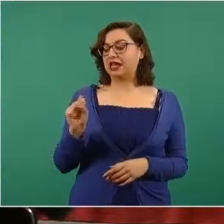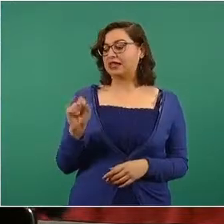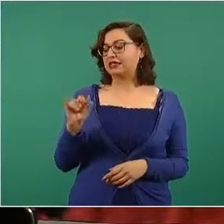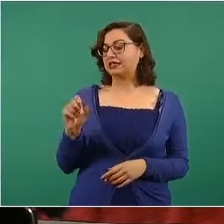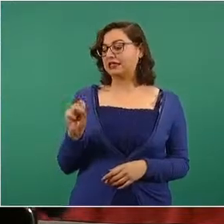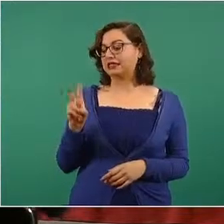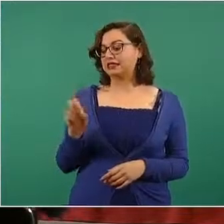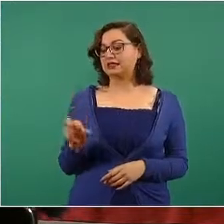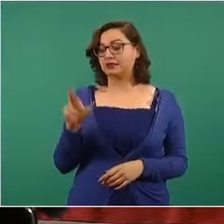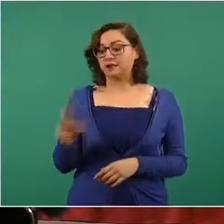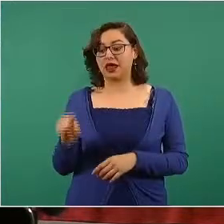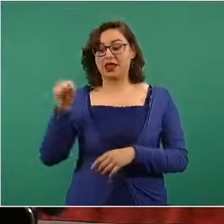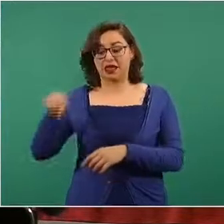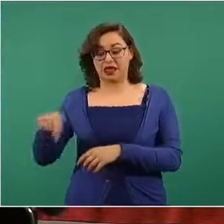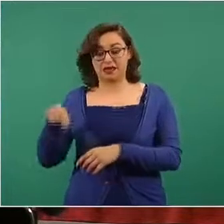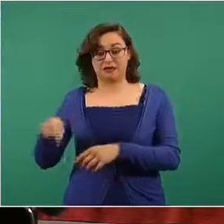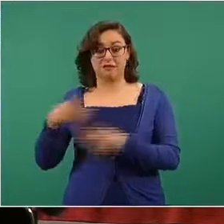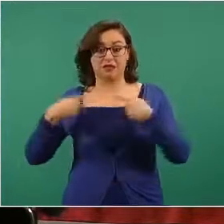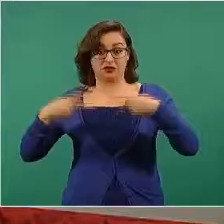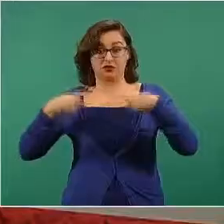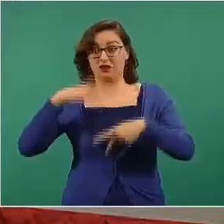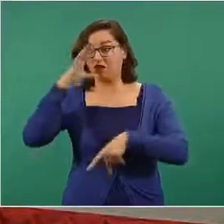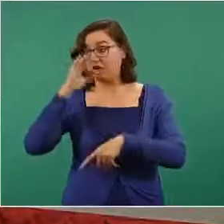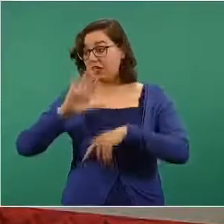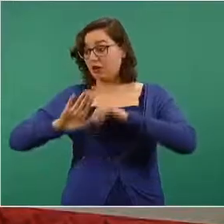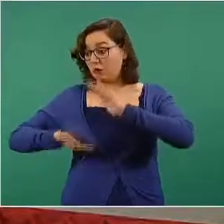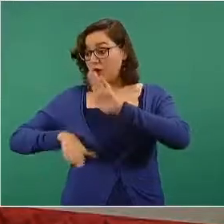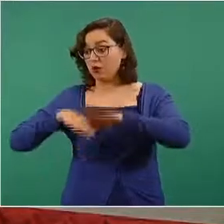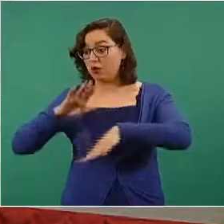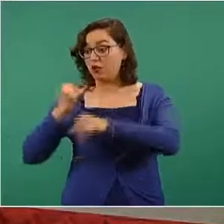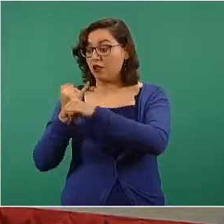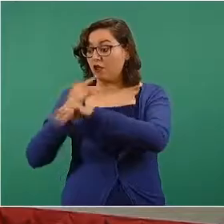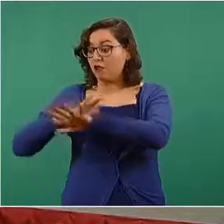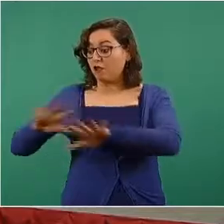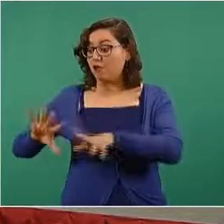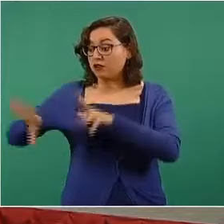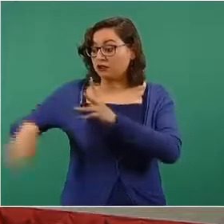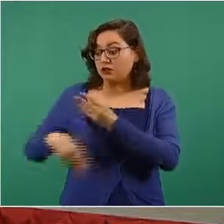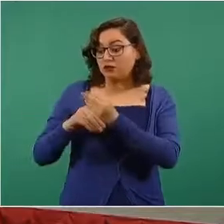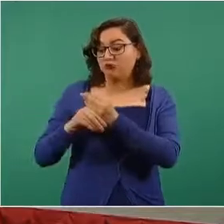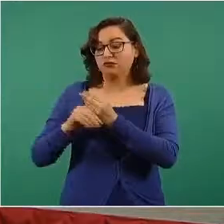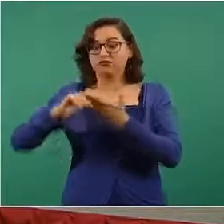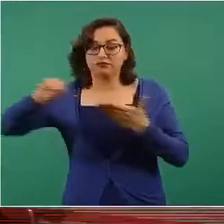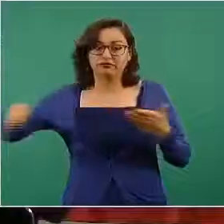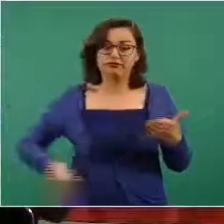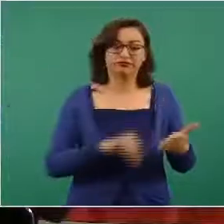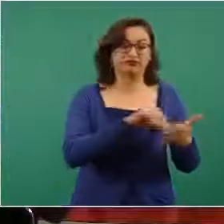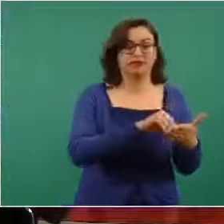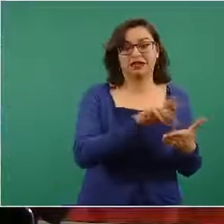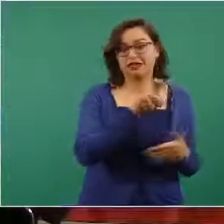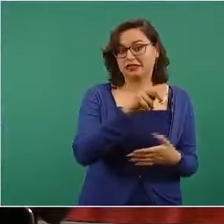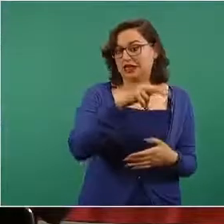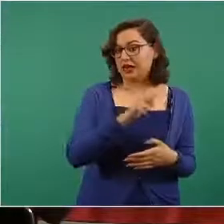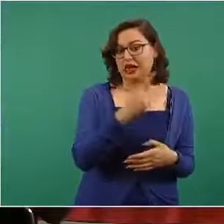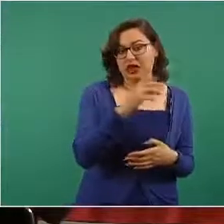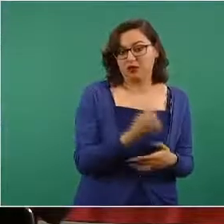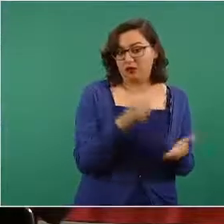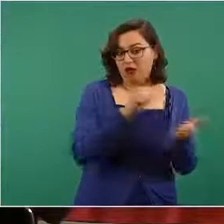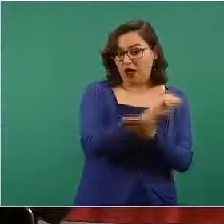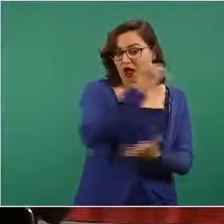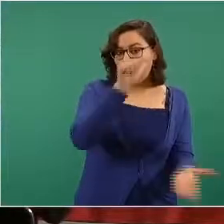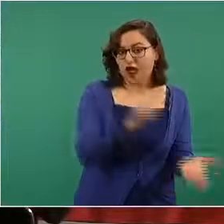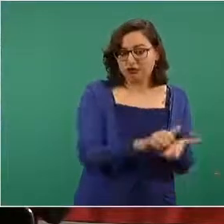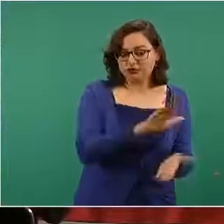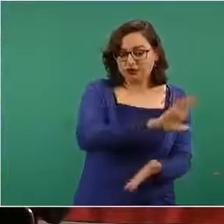al final estará también en las actas de defunción. Está. ¿Sí? Y otra de las cosas,